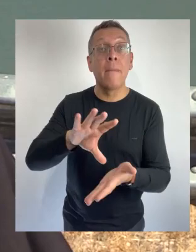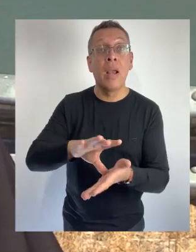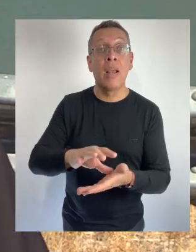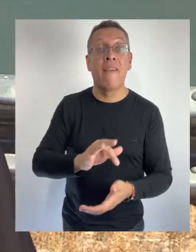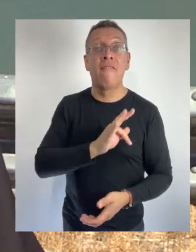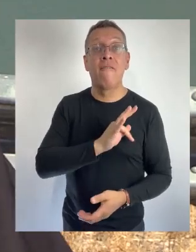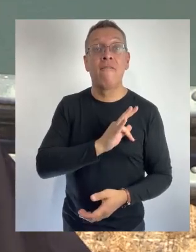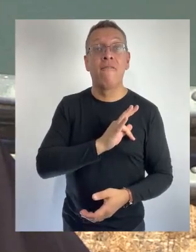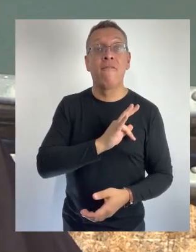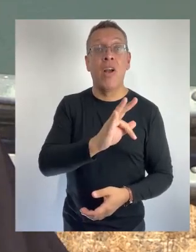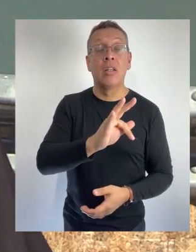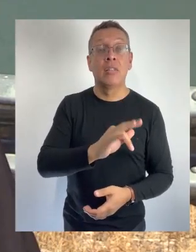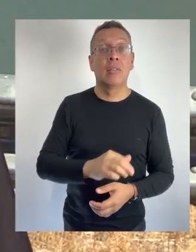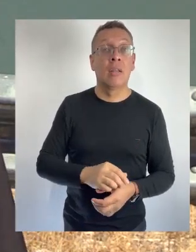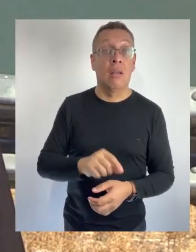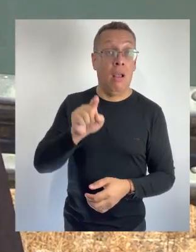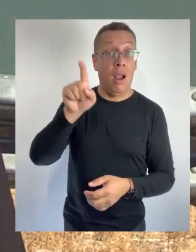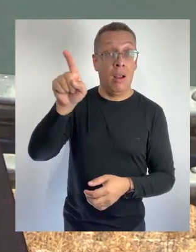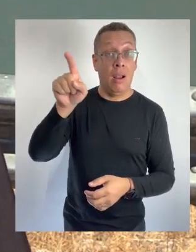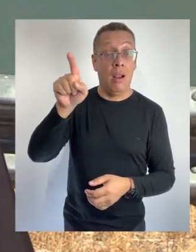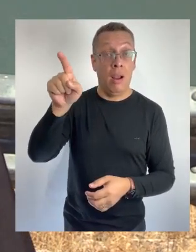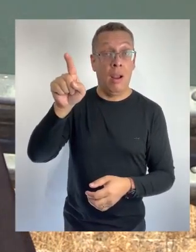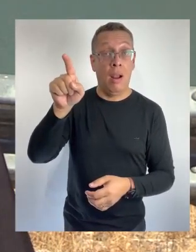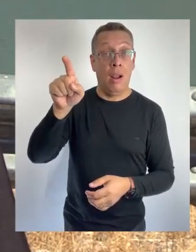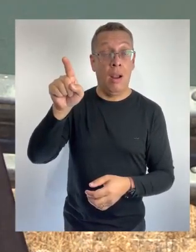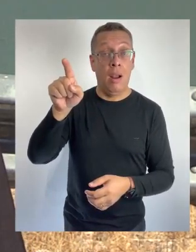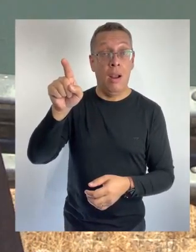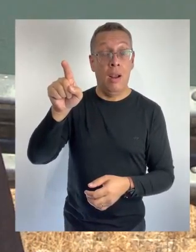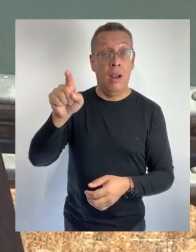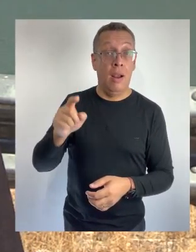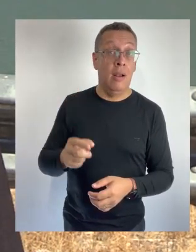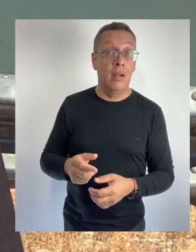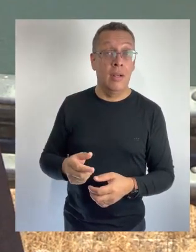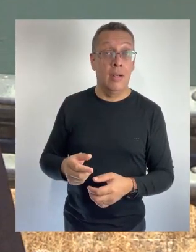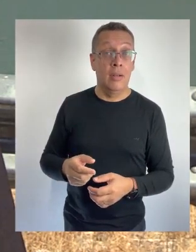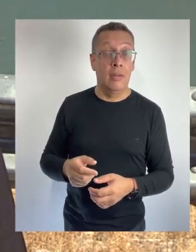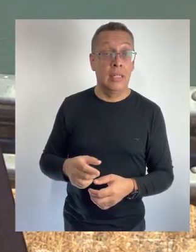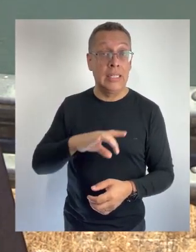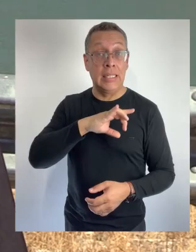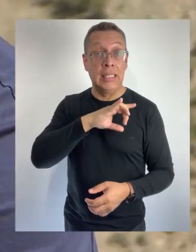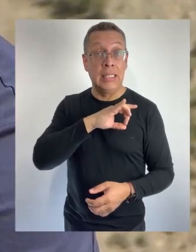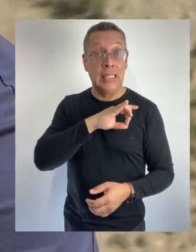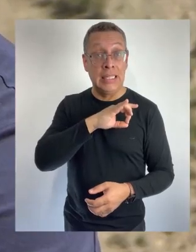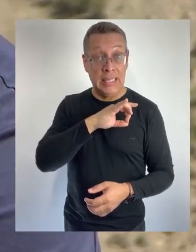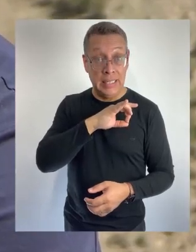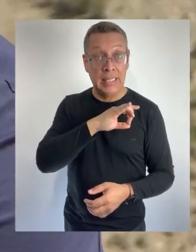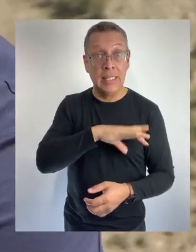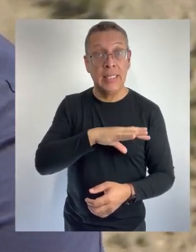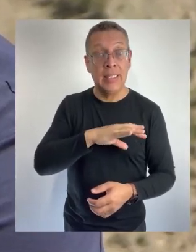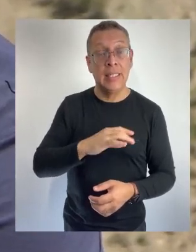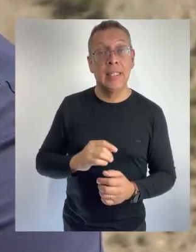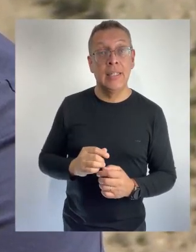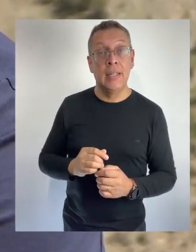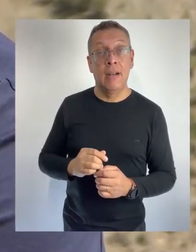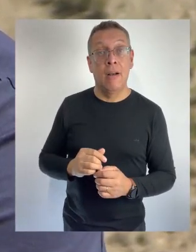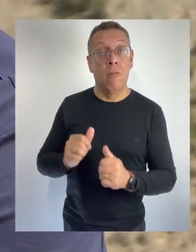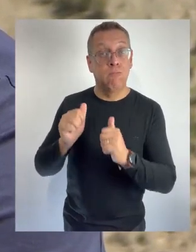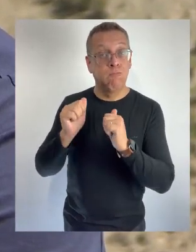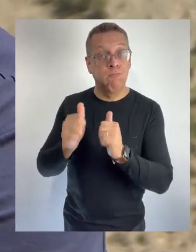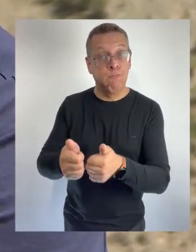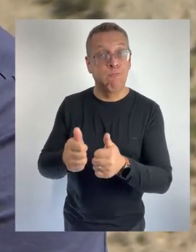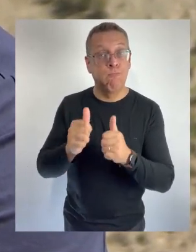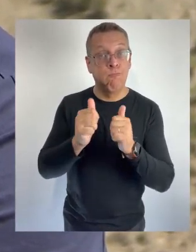está. Ya. Yeah. Los campeonatos del mundo de la pastelería. En Chile está... En Francia, a Lyon en este